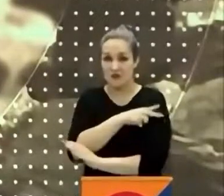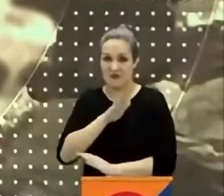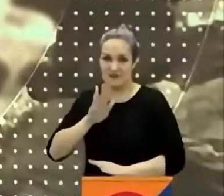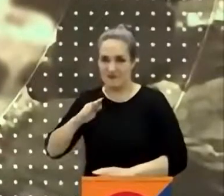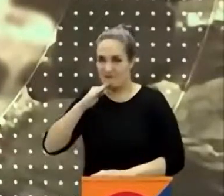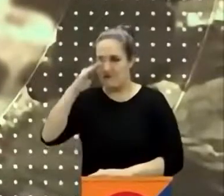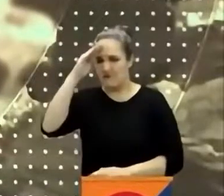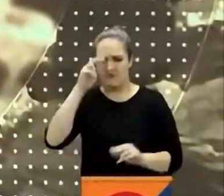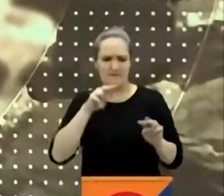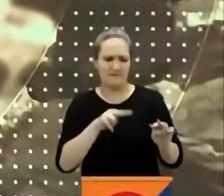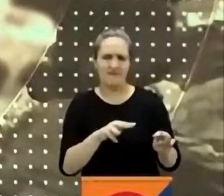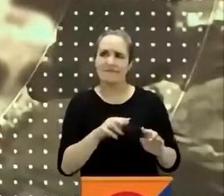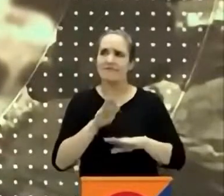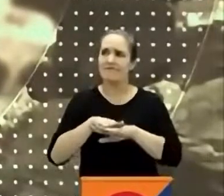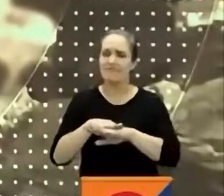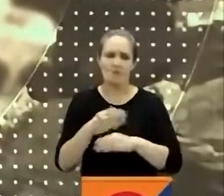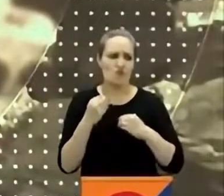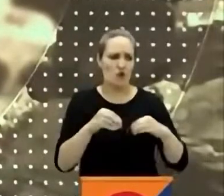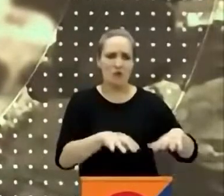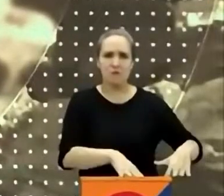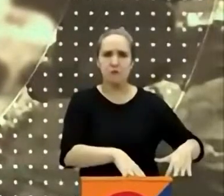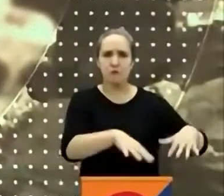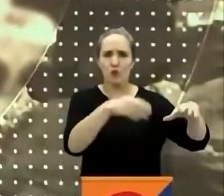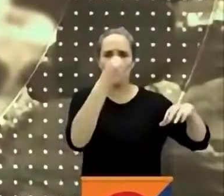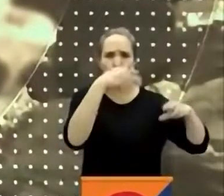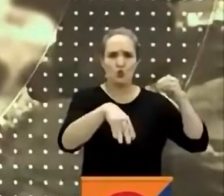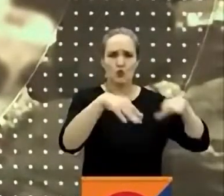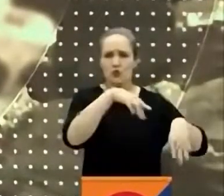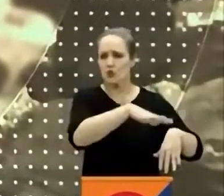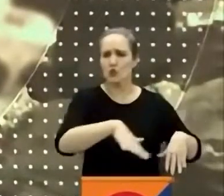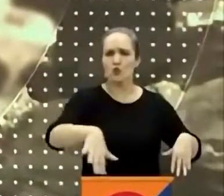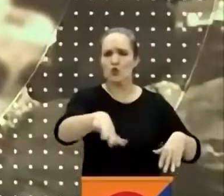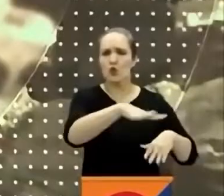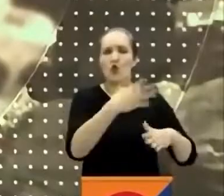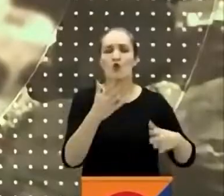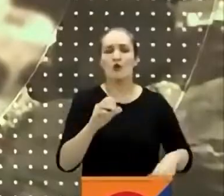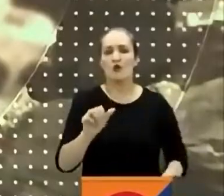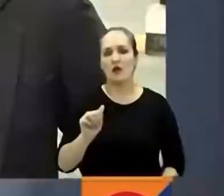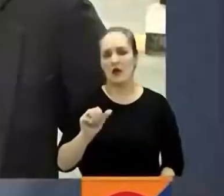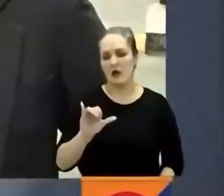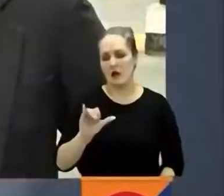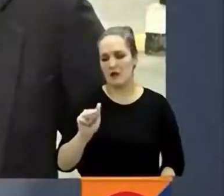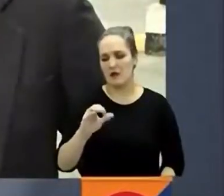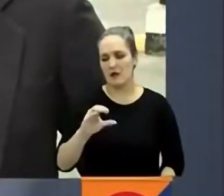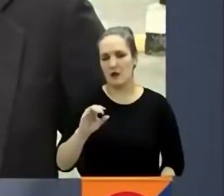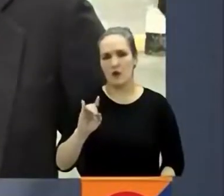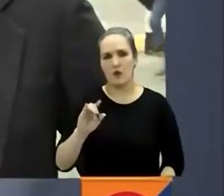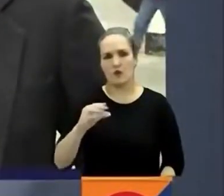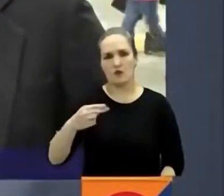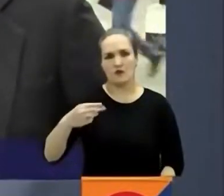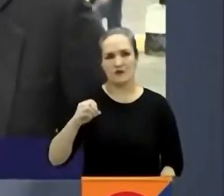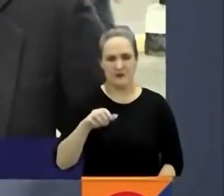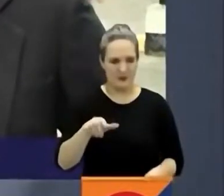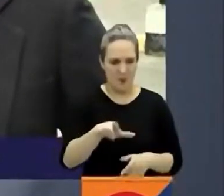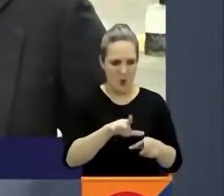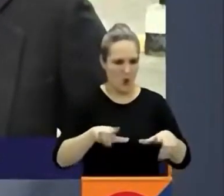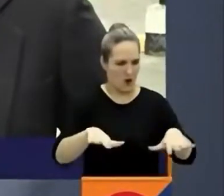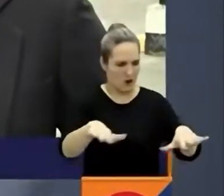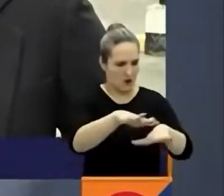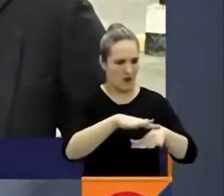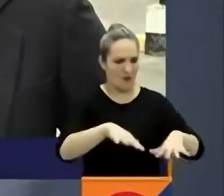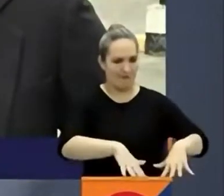el aumento de residuos en las calles del sector Tranvía de Ayacucho. Ismael Tobón, buenas tardes. Usted con más detalles.